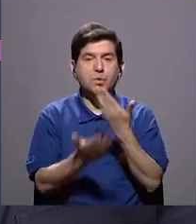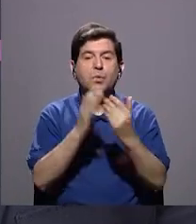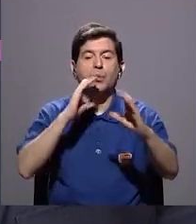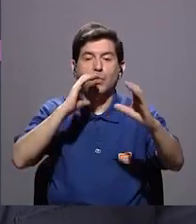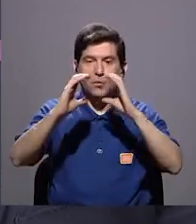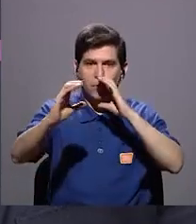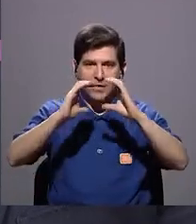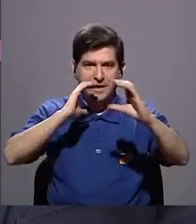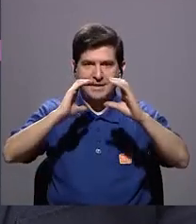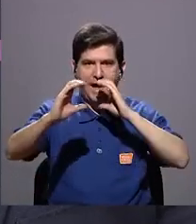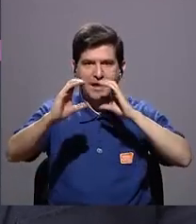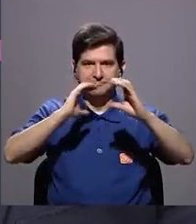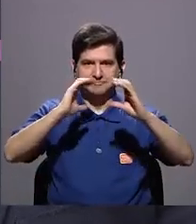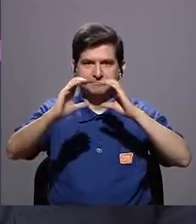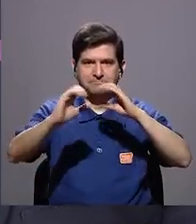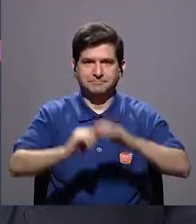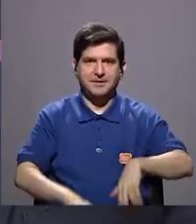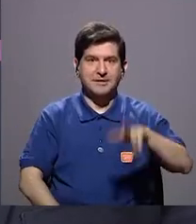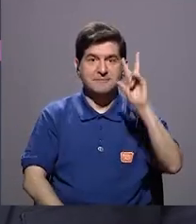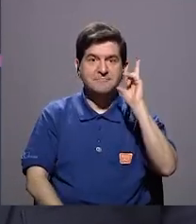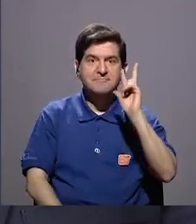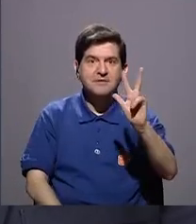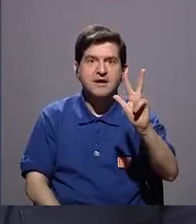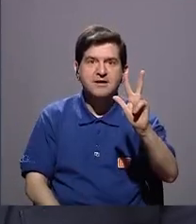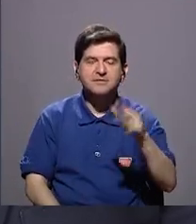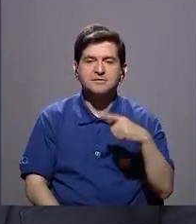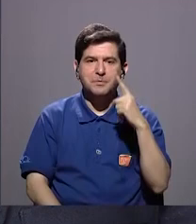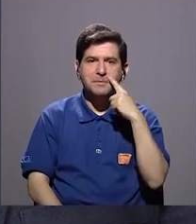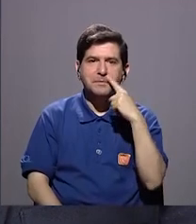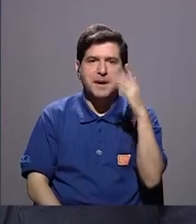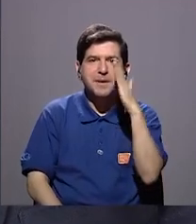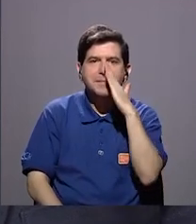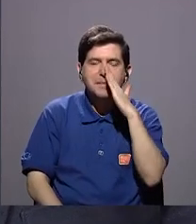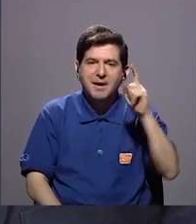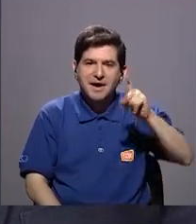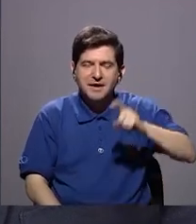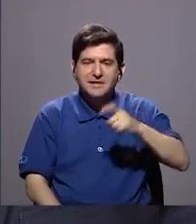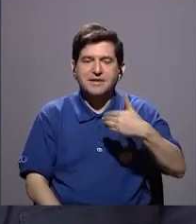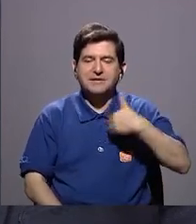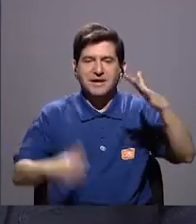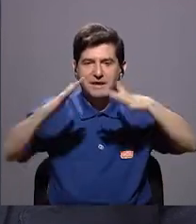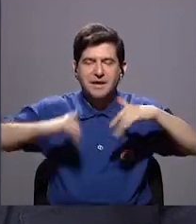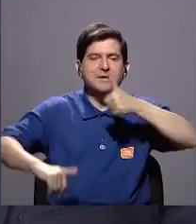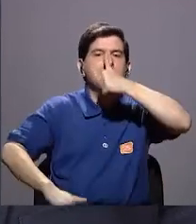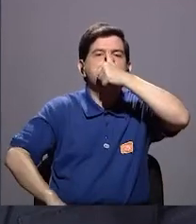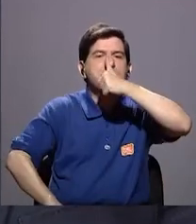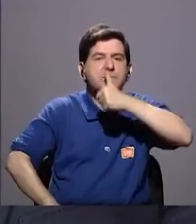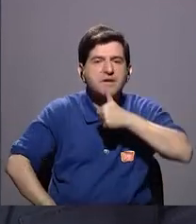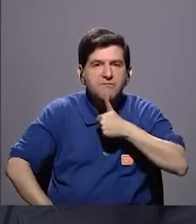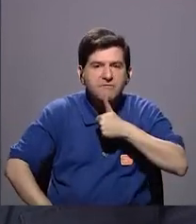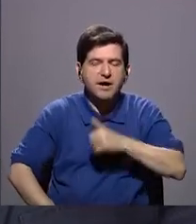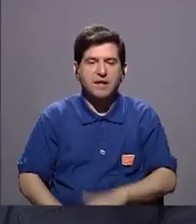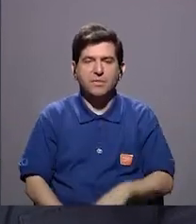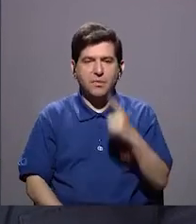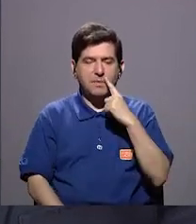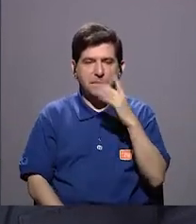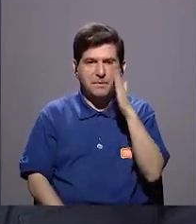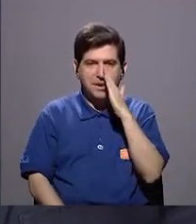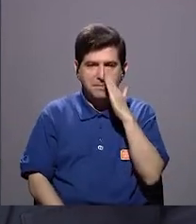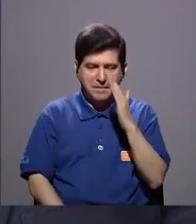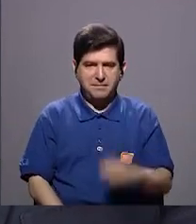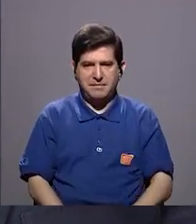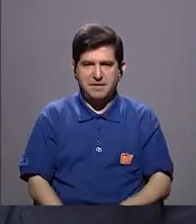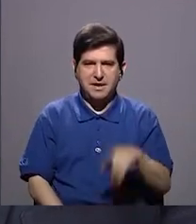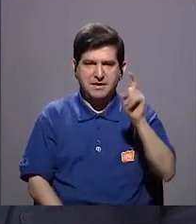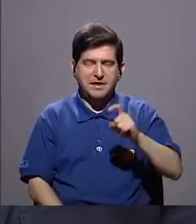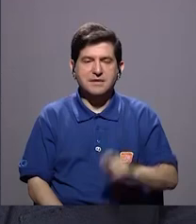una buena comunicación. Tres, el papá y la mamá tienen que tener sus espacios privados. O sea, papá y mamá tienen